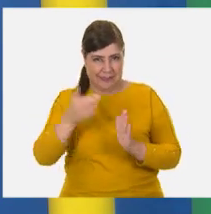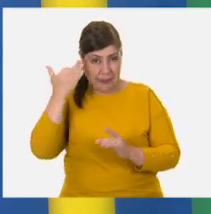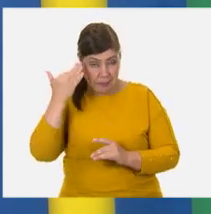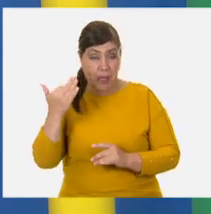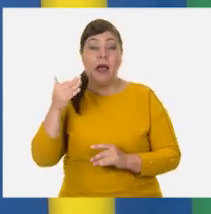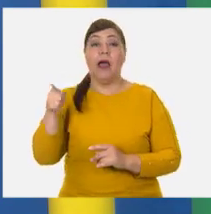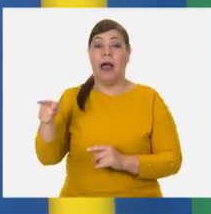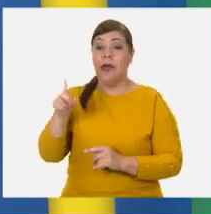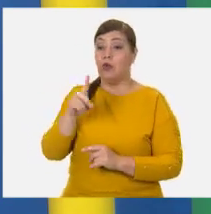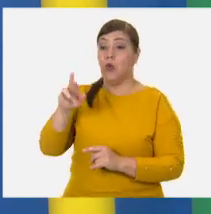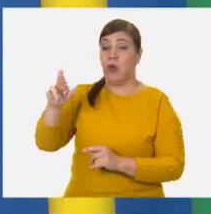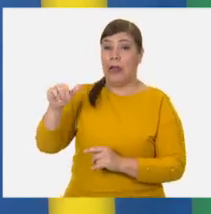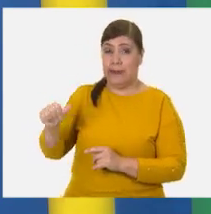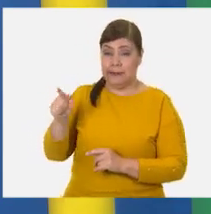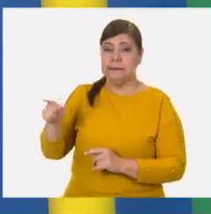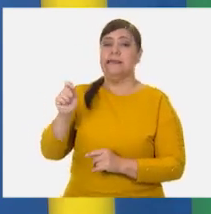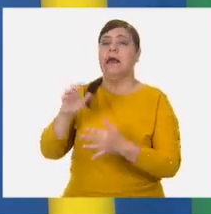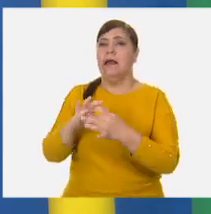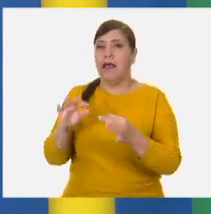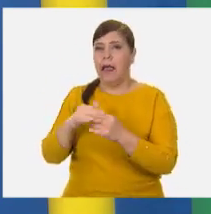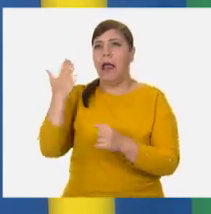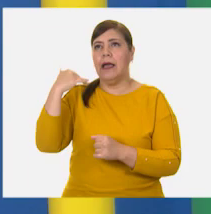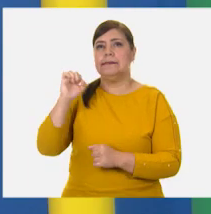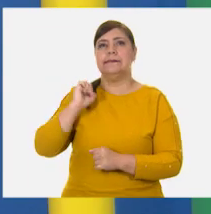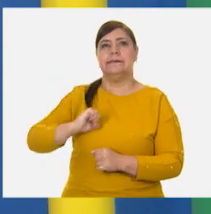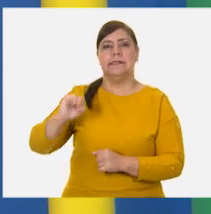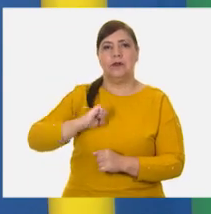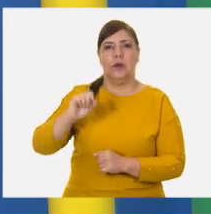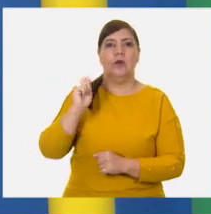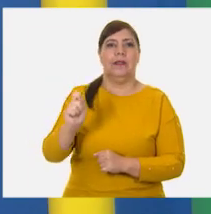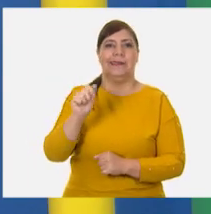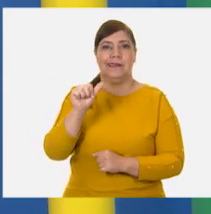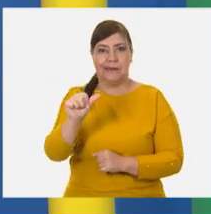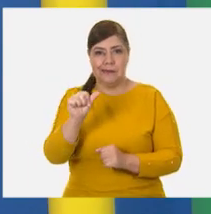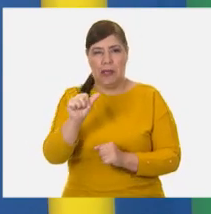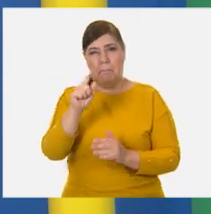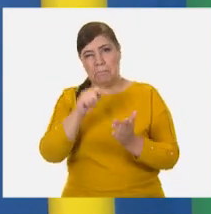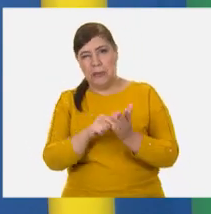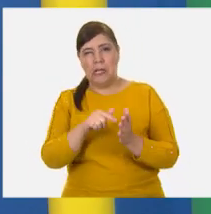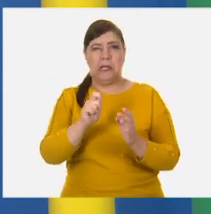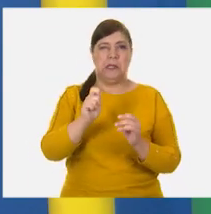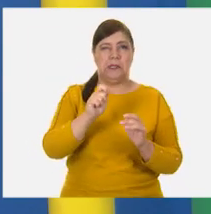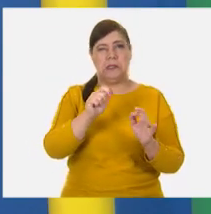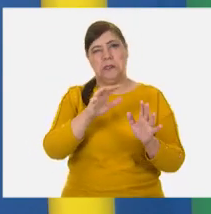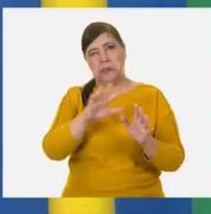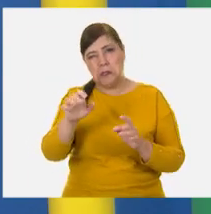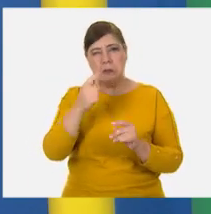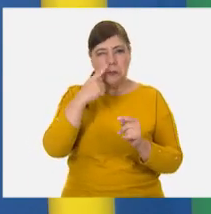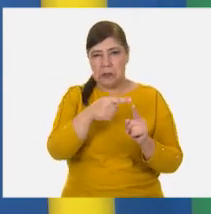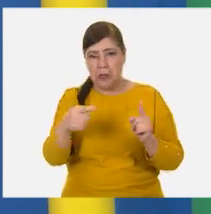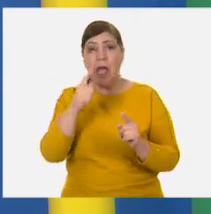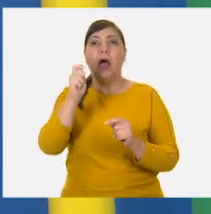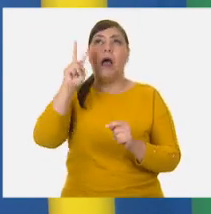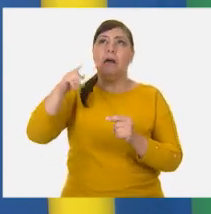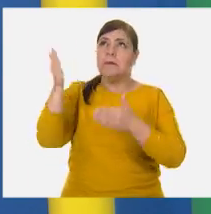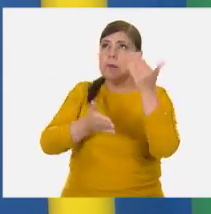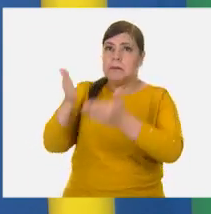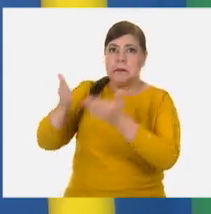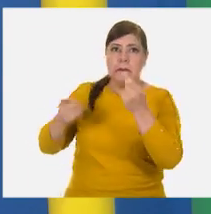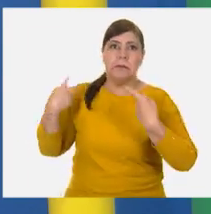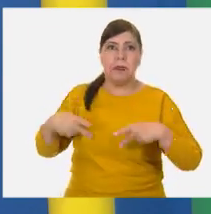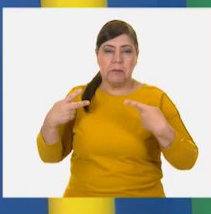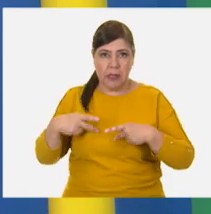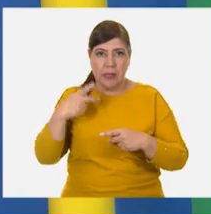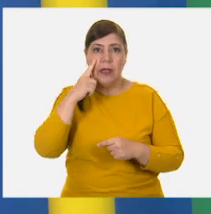a partir del siglo XVI llegó a nuestro continente gente de distintos rincones del mundo, como ya lo habíamos visto antes en nuestras